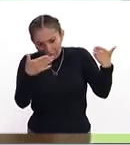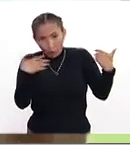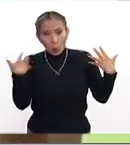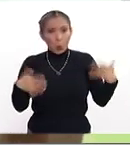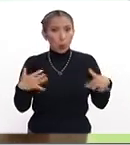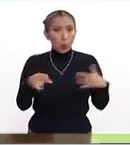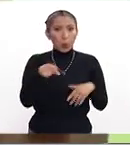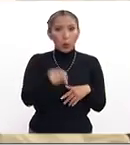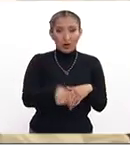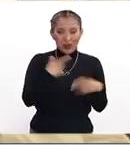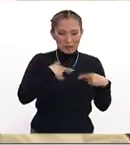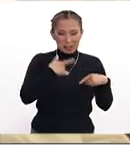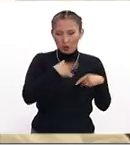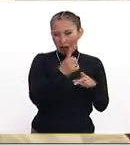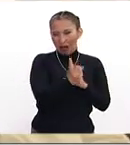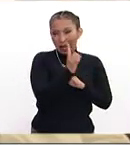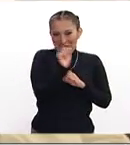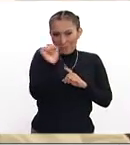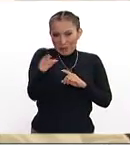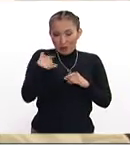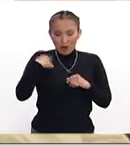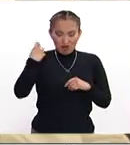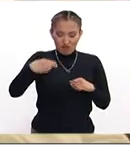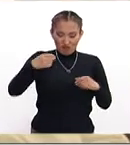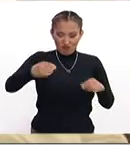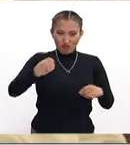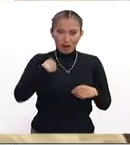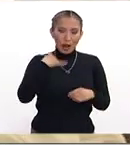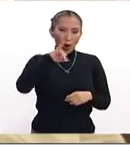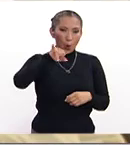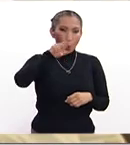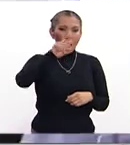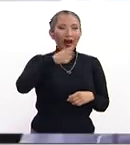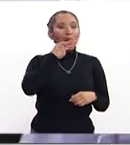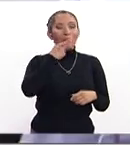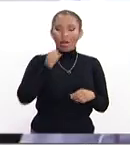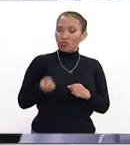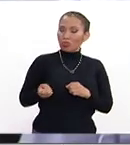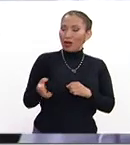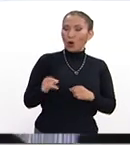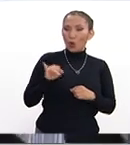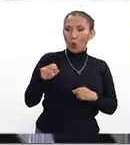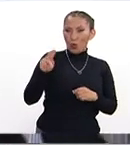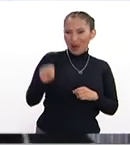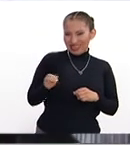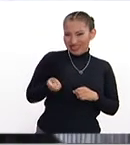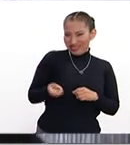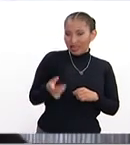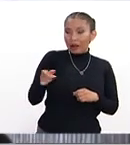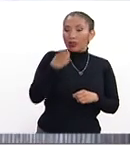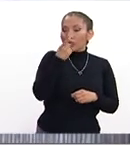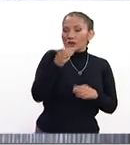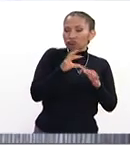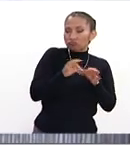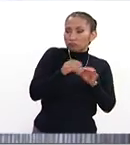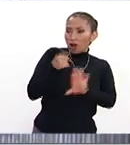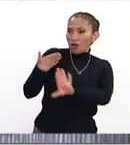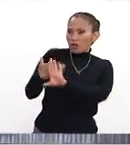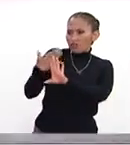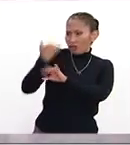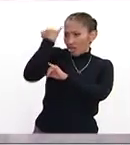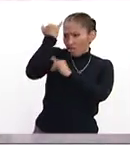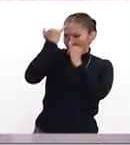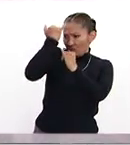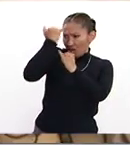donde un personaje que es él, se llama Juan, empieza a hablar de un tal Juan, empieza a rebelarse en contra de la